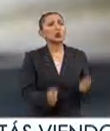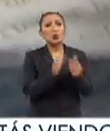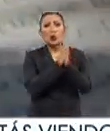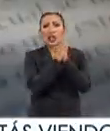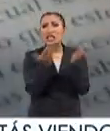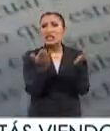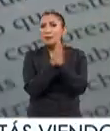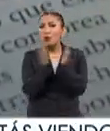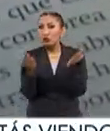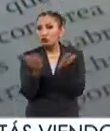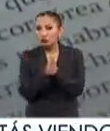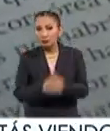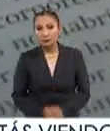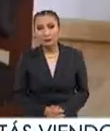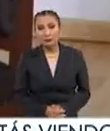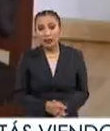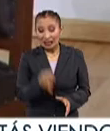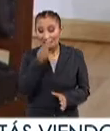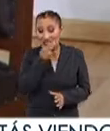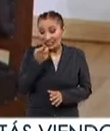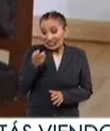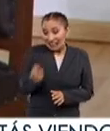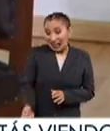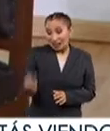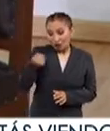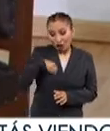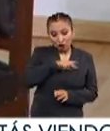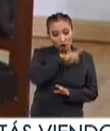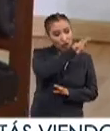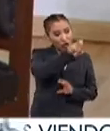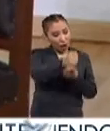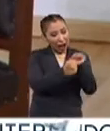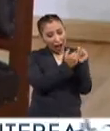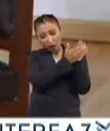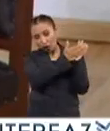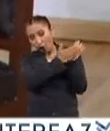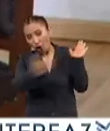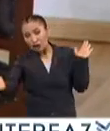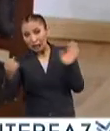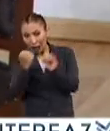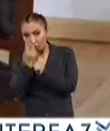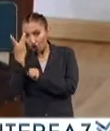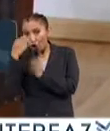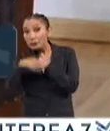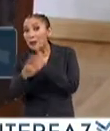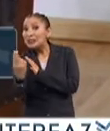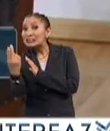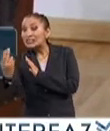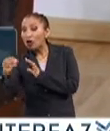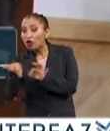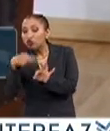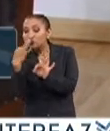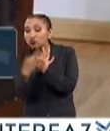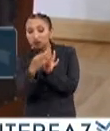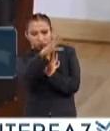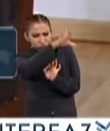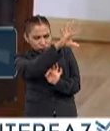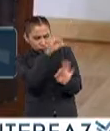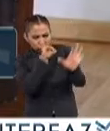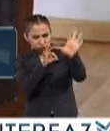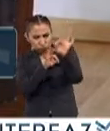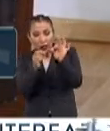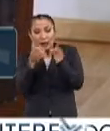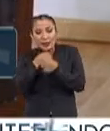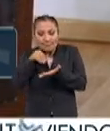despliegue literario. Festejar eso que van a ser nuestros 200 años el año 2025, seleccionando